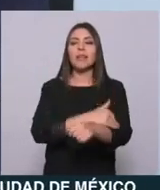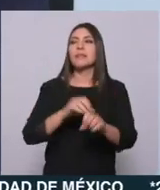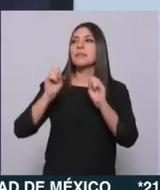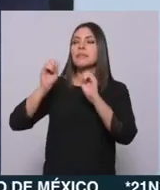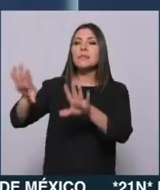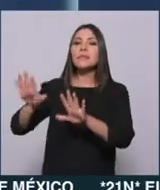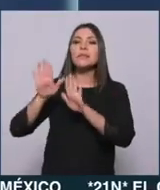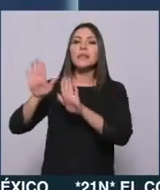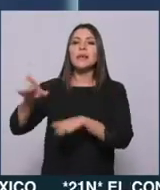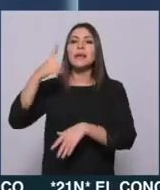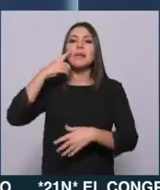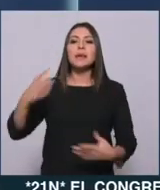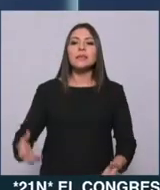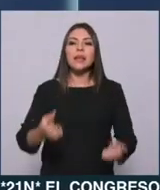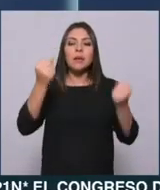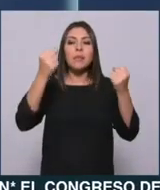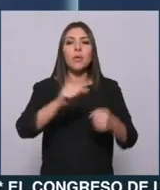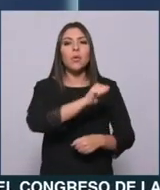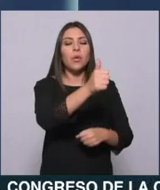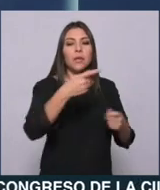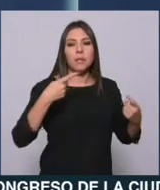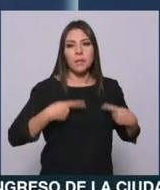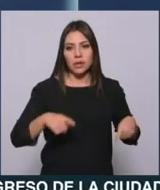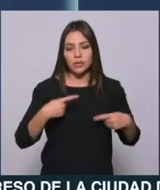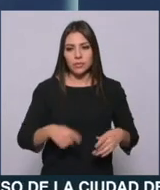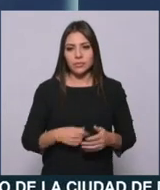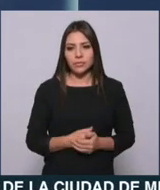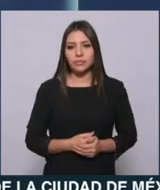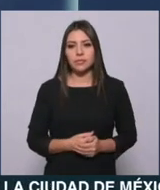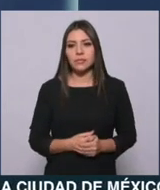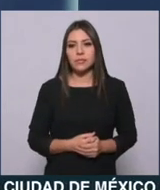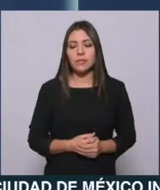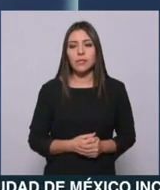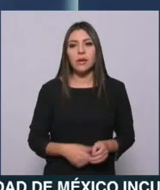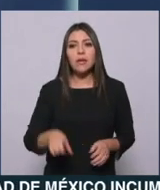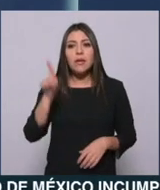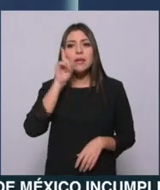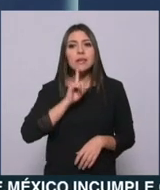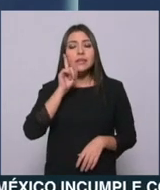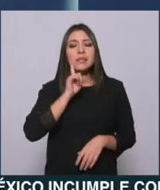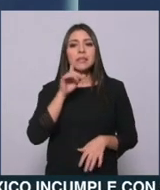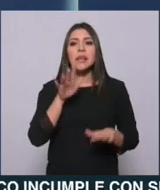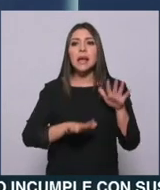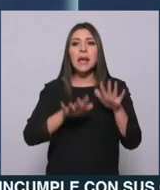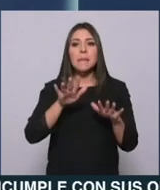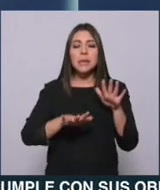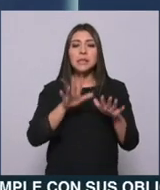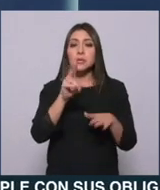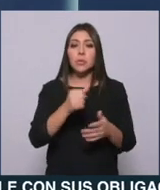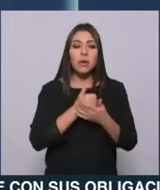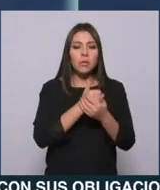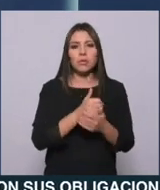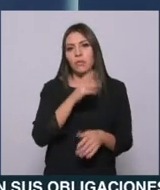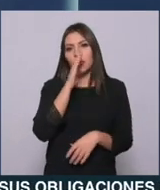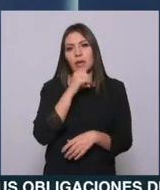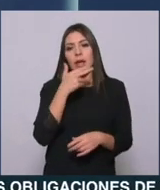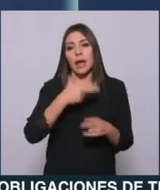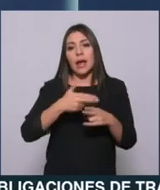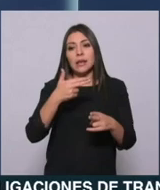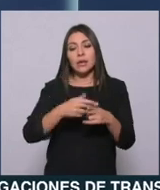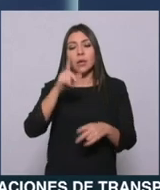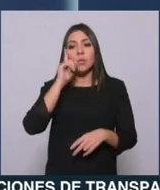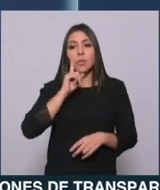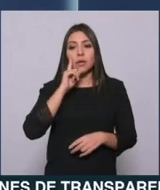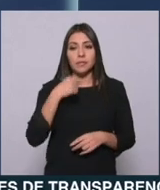personas. Dejan la vida misma en bomberos también. O sea, las mujeres, no se podría explicar este proyecto sin las mujeres. Desde la llegada de un